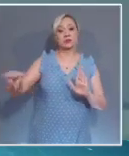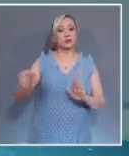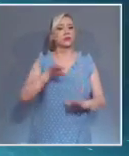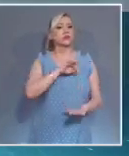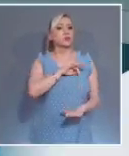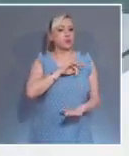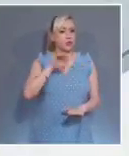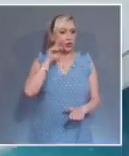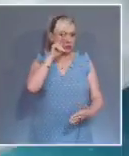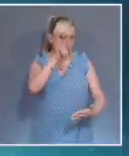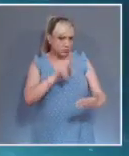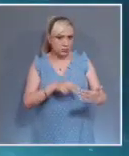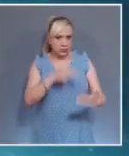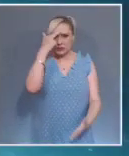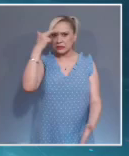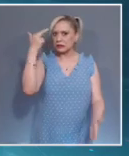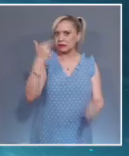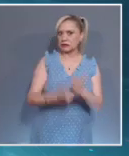humanos.